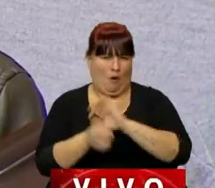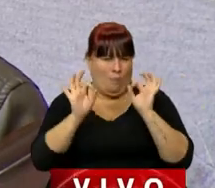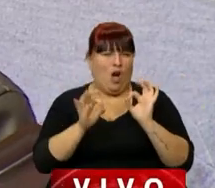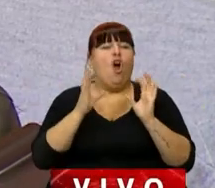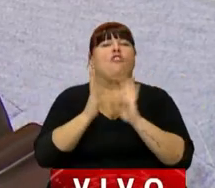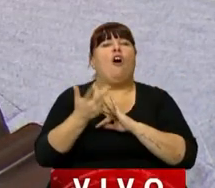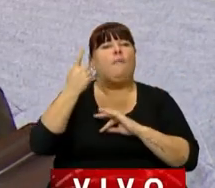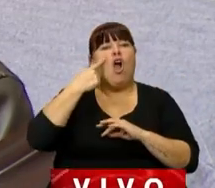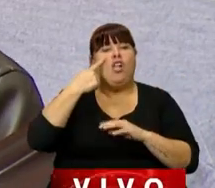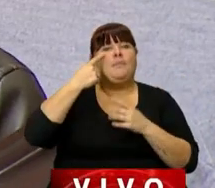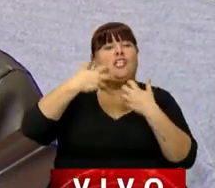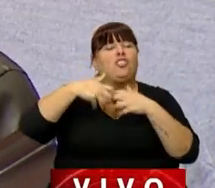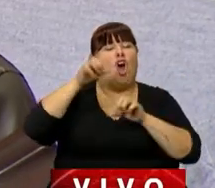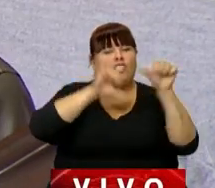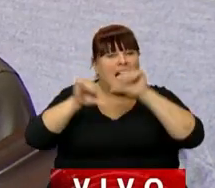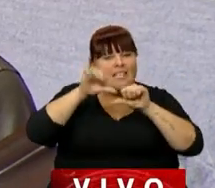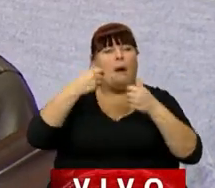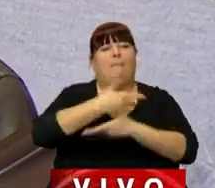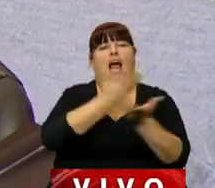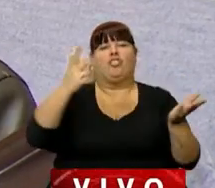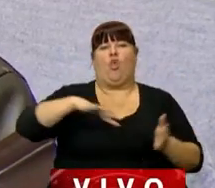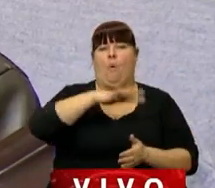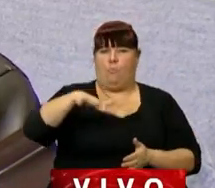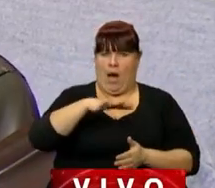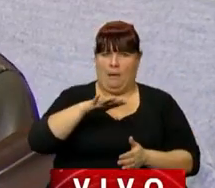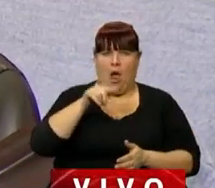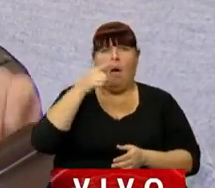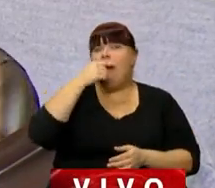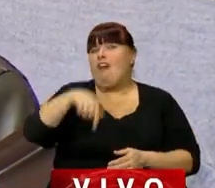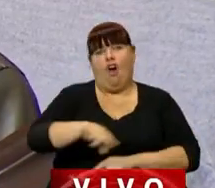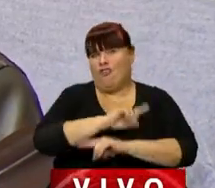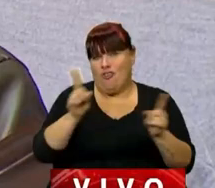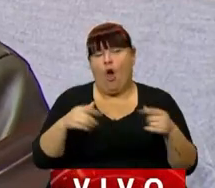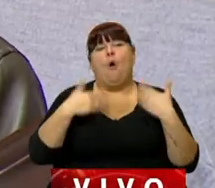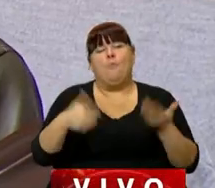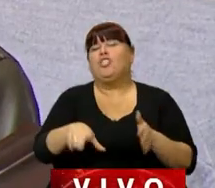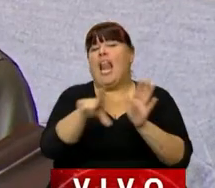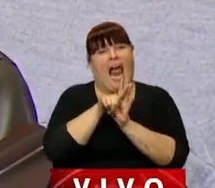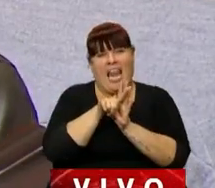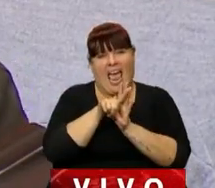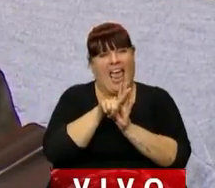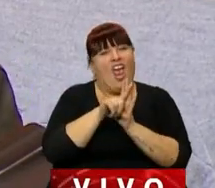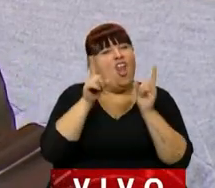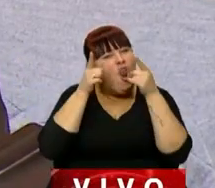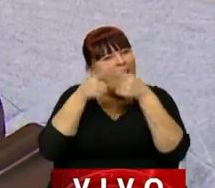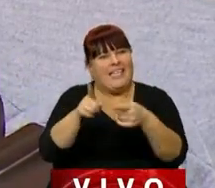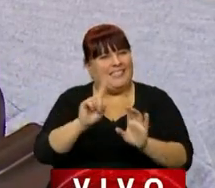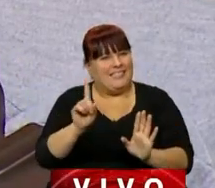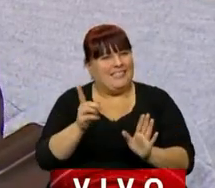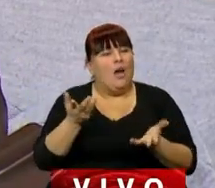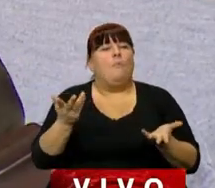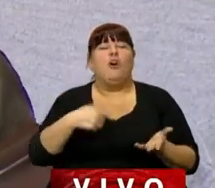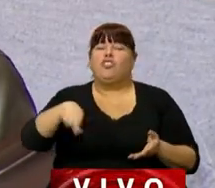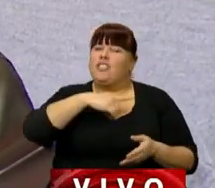conocimiento científico está al servicio de toda la población pero no es lo que ocurre hoy por eso esta ley no va en ese sentido porque